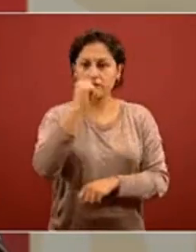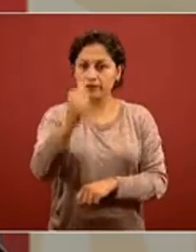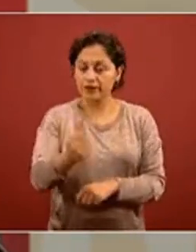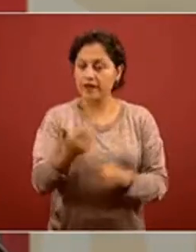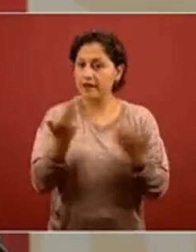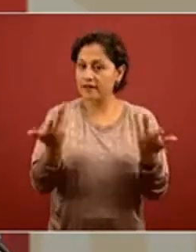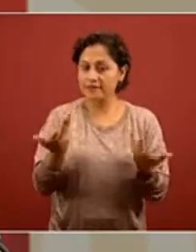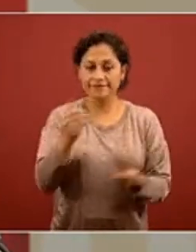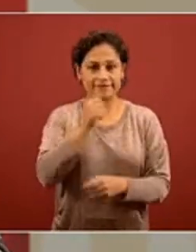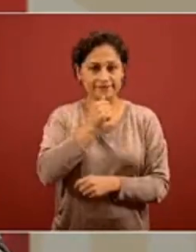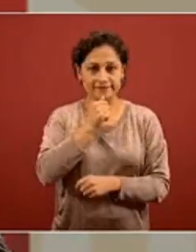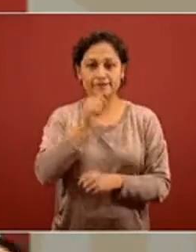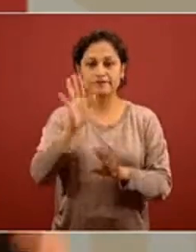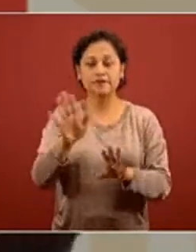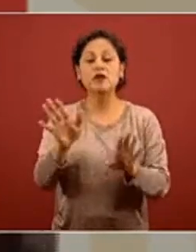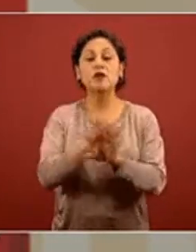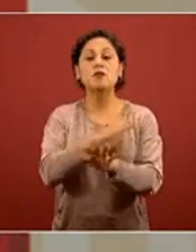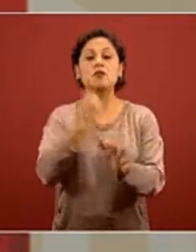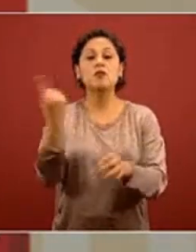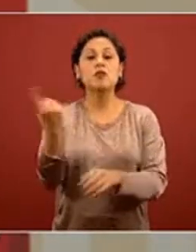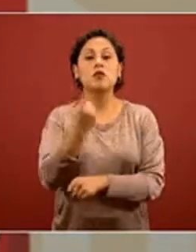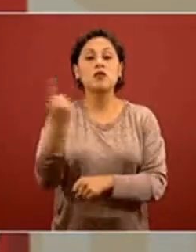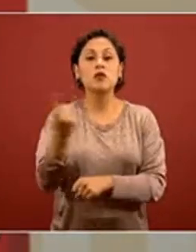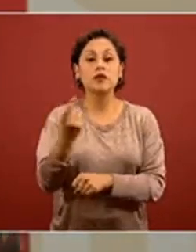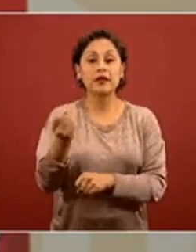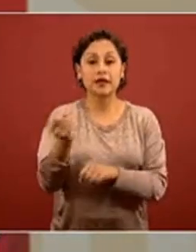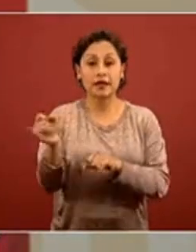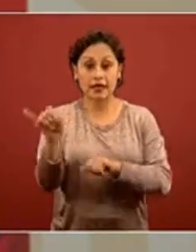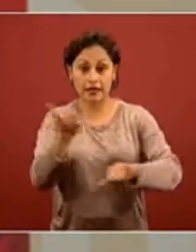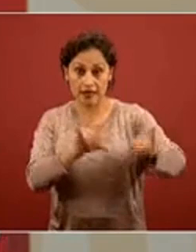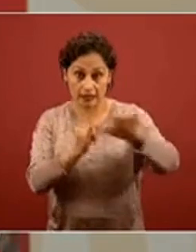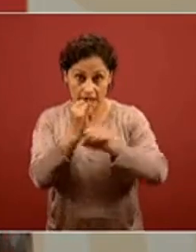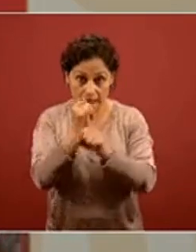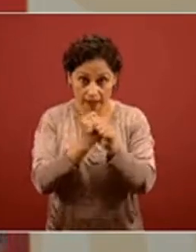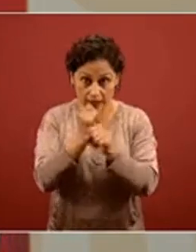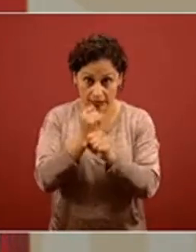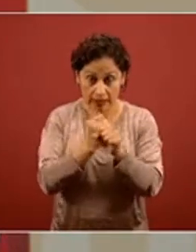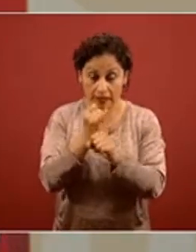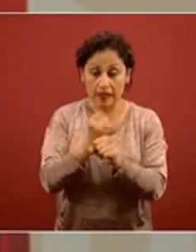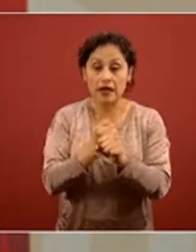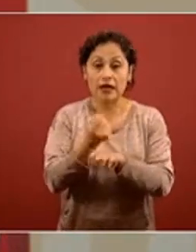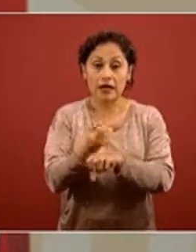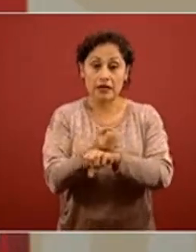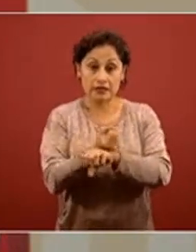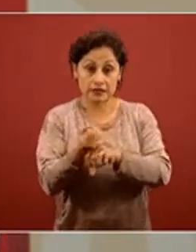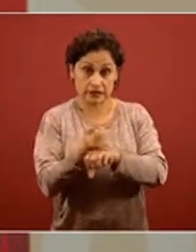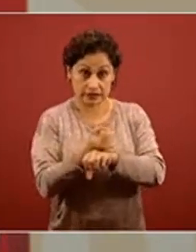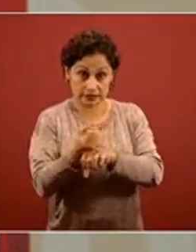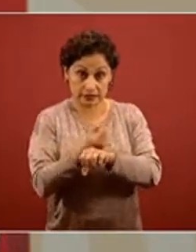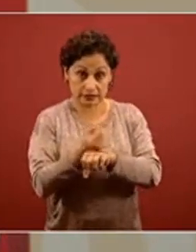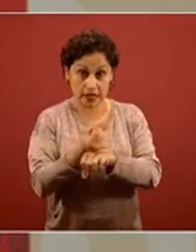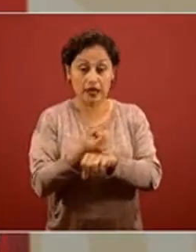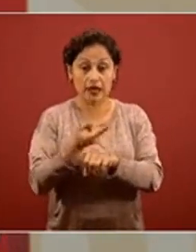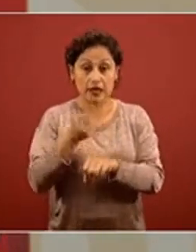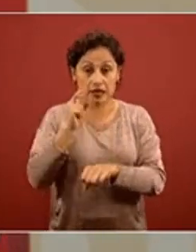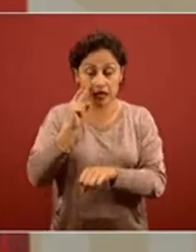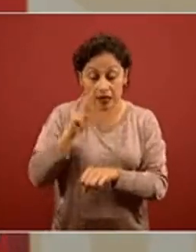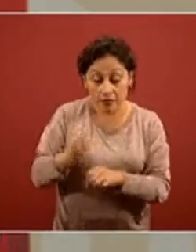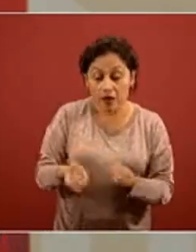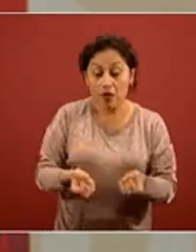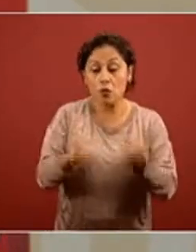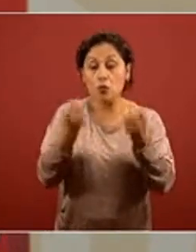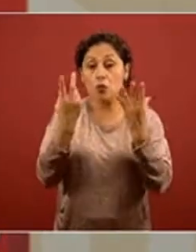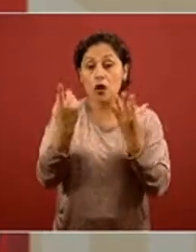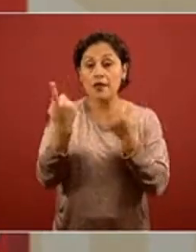pruebas serológicas, que son estas pruebas que analizan la sangre para medir las concentraciones de anticuerpos, todavía no tienen